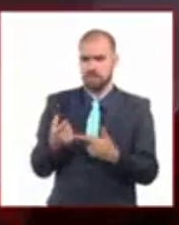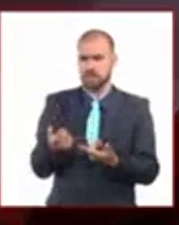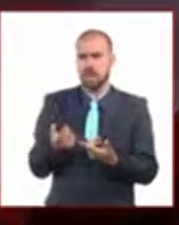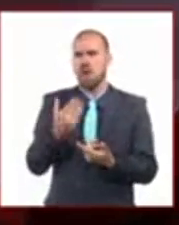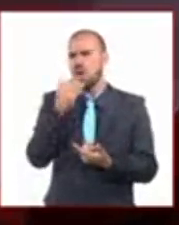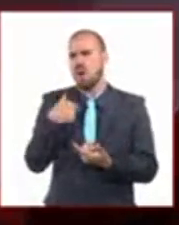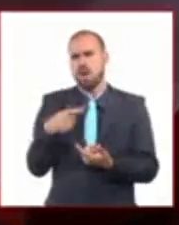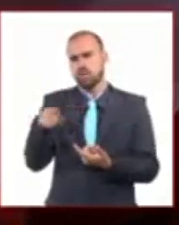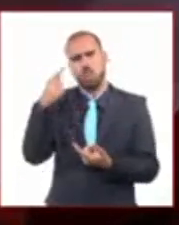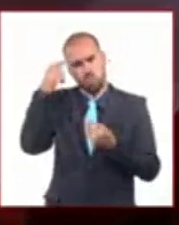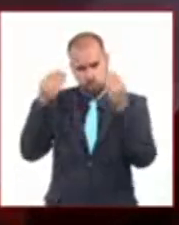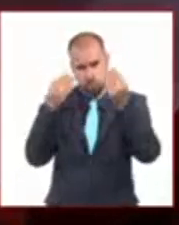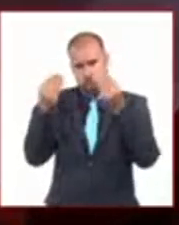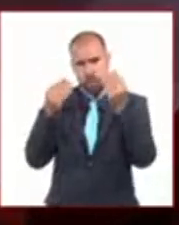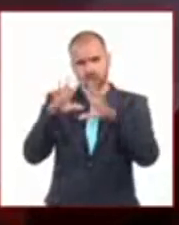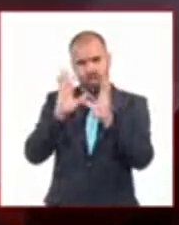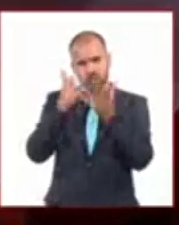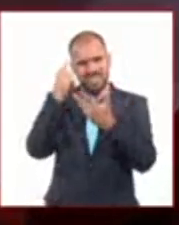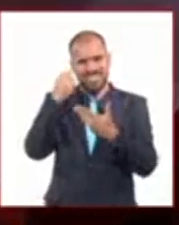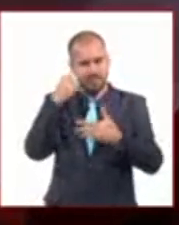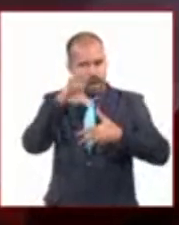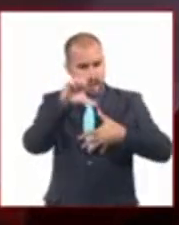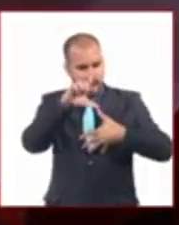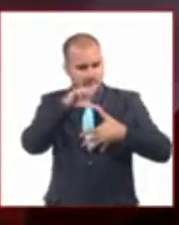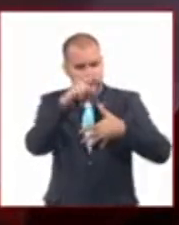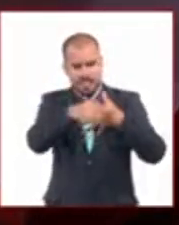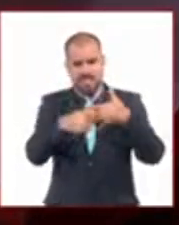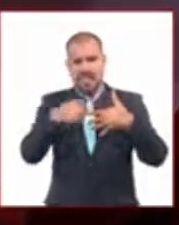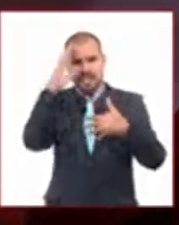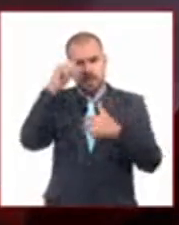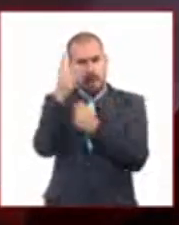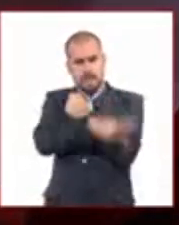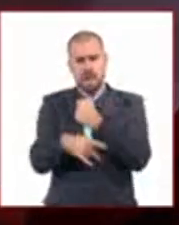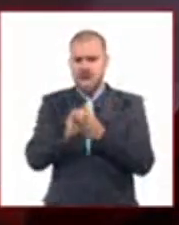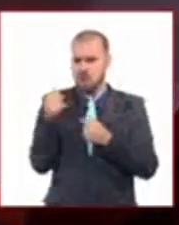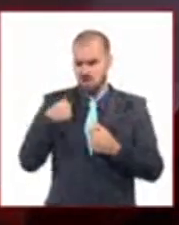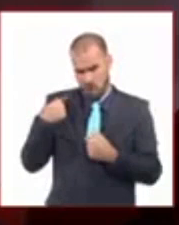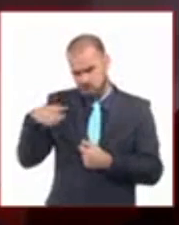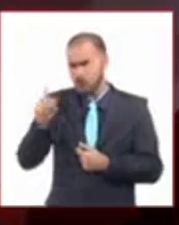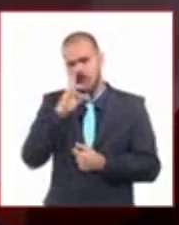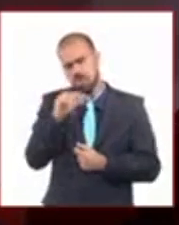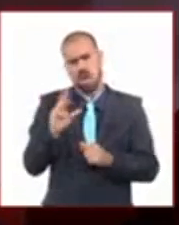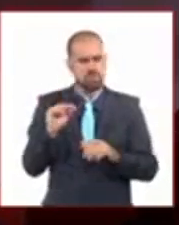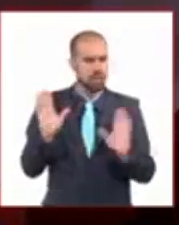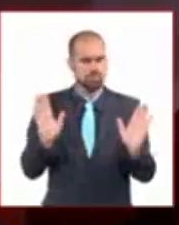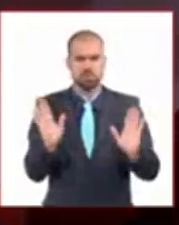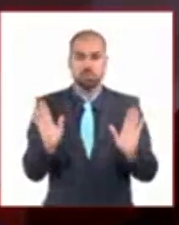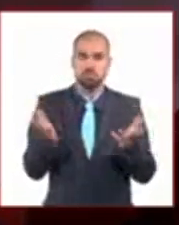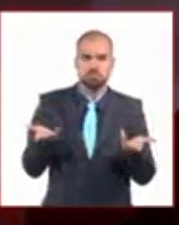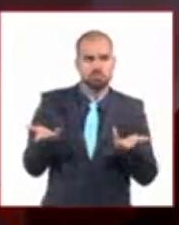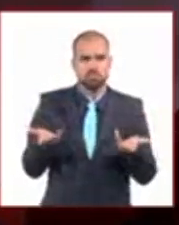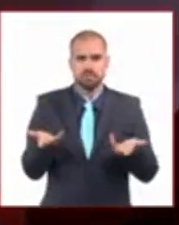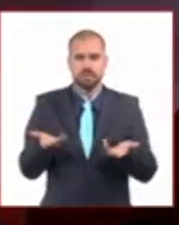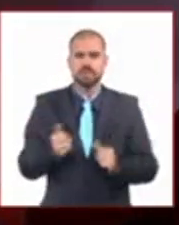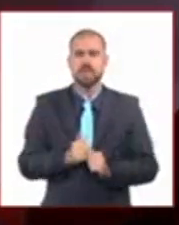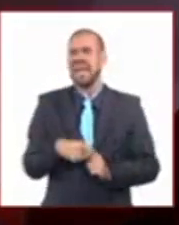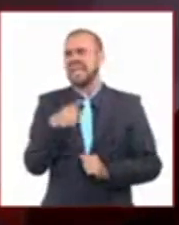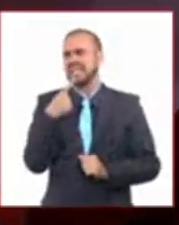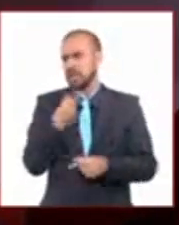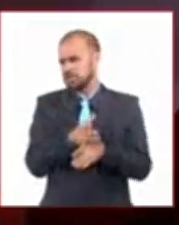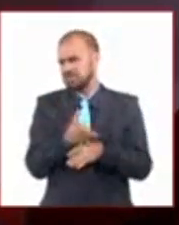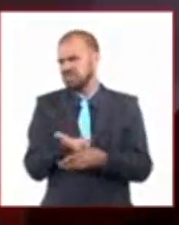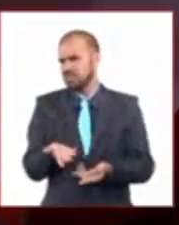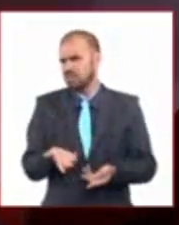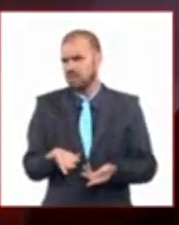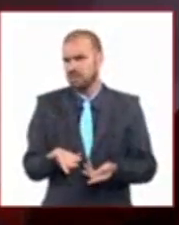latinoamericana a las posiciones que han ido asumiendo las naciones de este continente bueno esto se define como compremos a